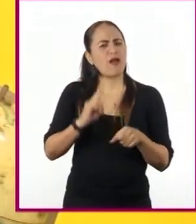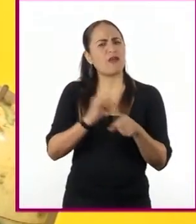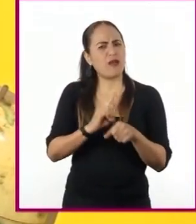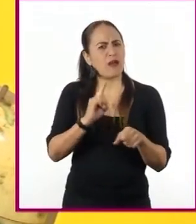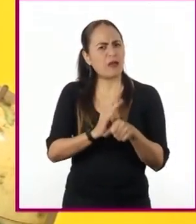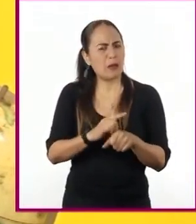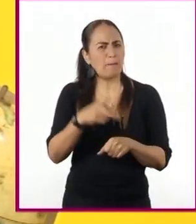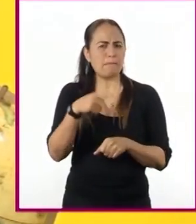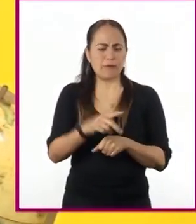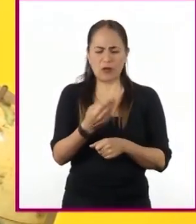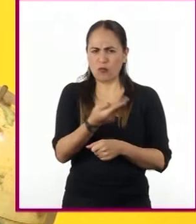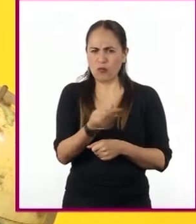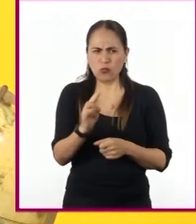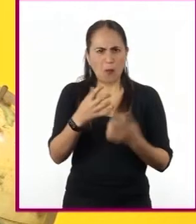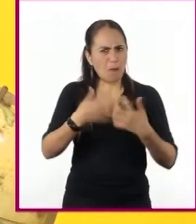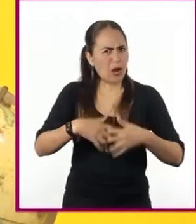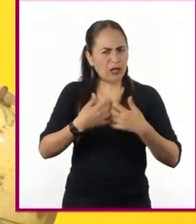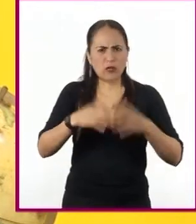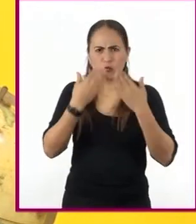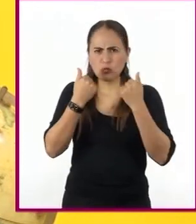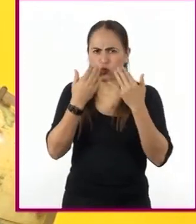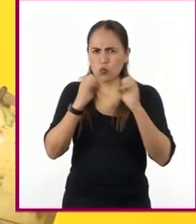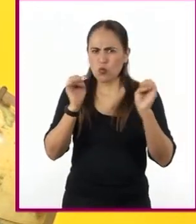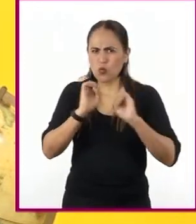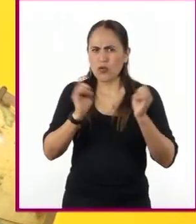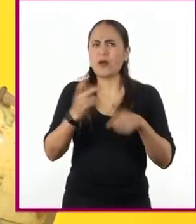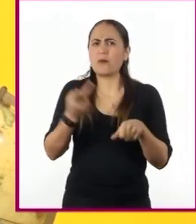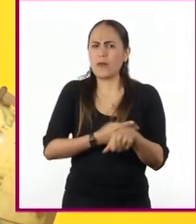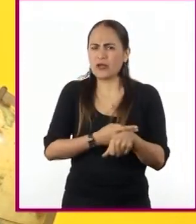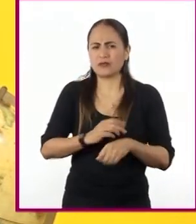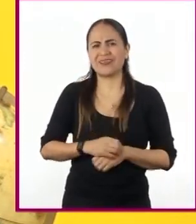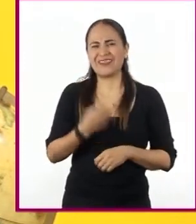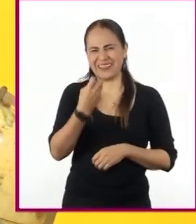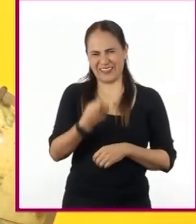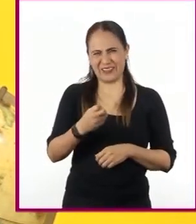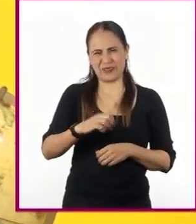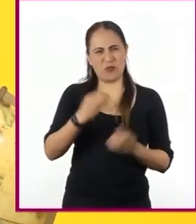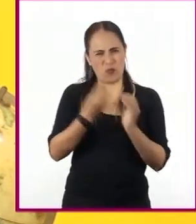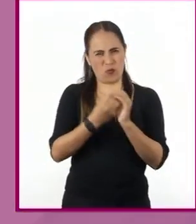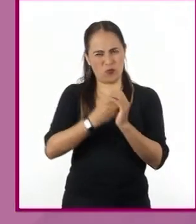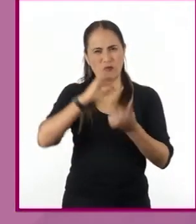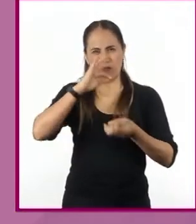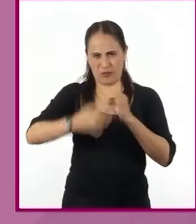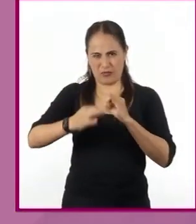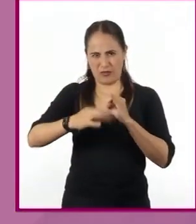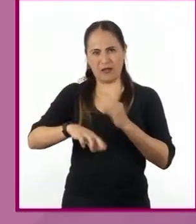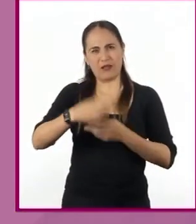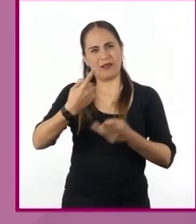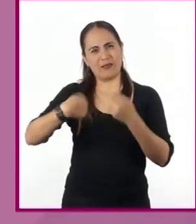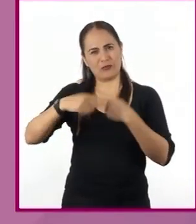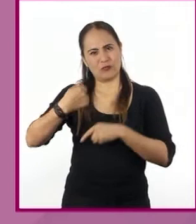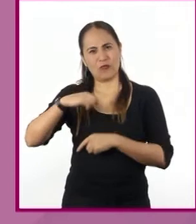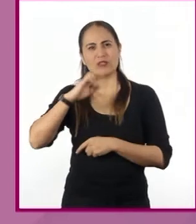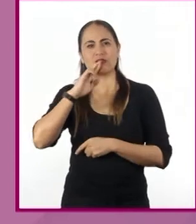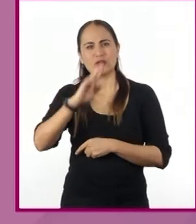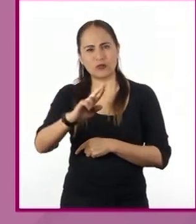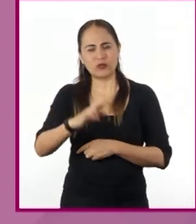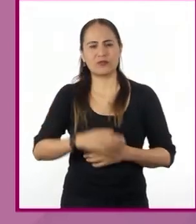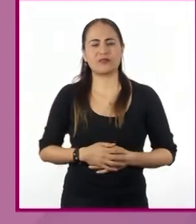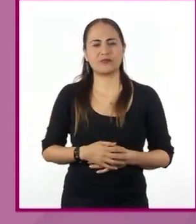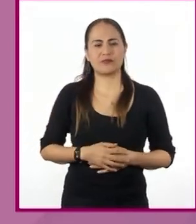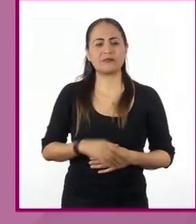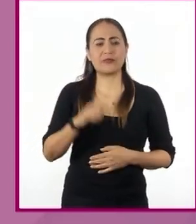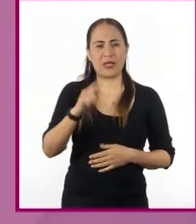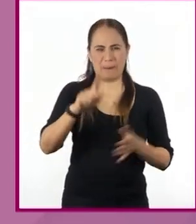si no las tuvieran? Estas preguntas las retomaremos al final de la sesión. Aquí tenemos la primera plana